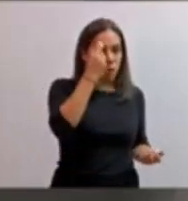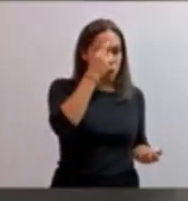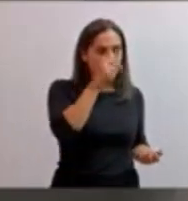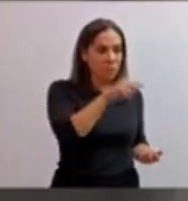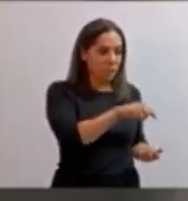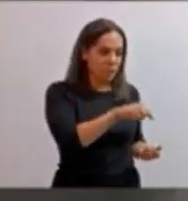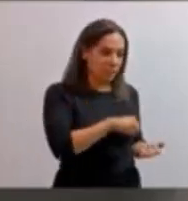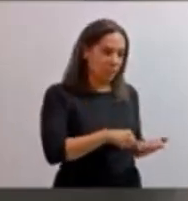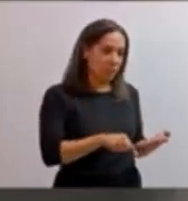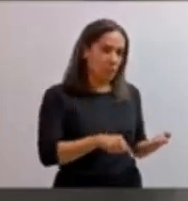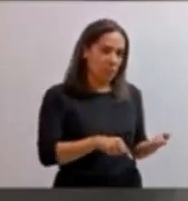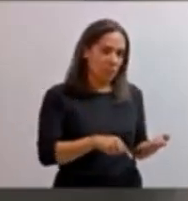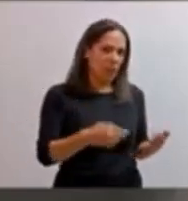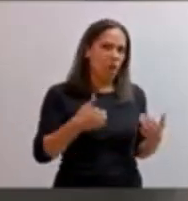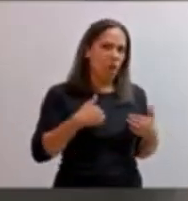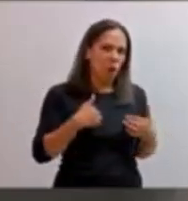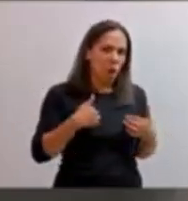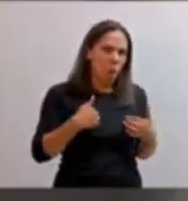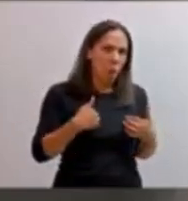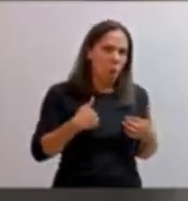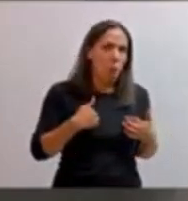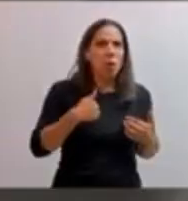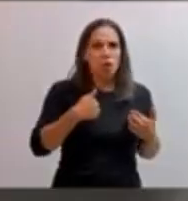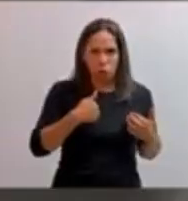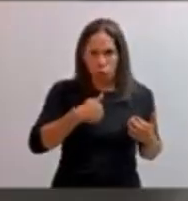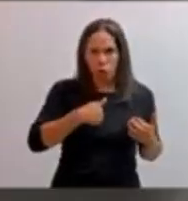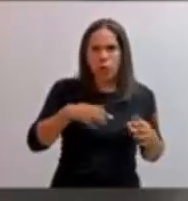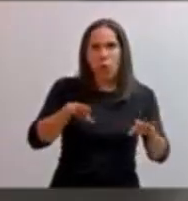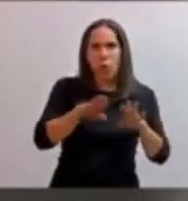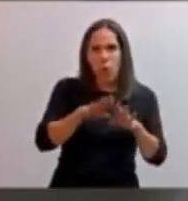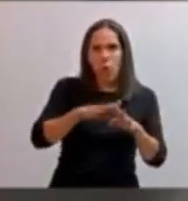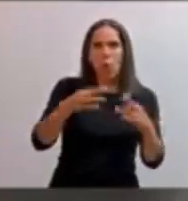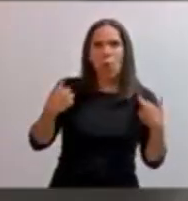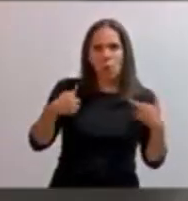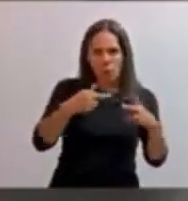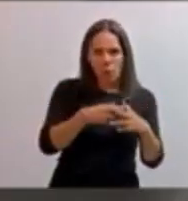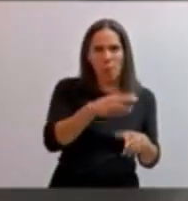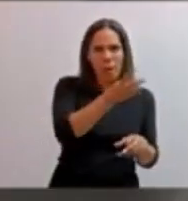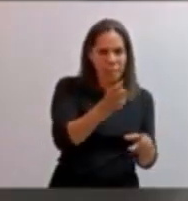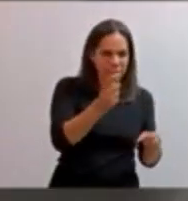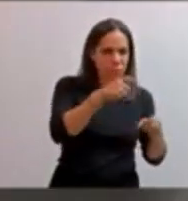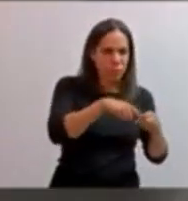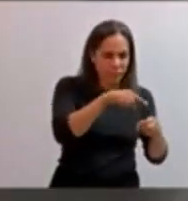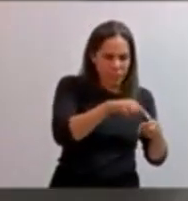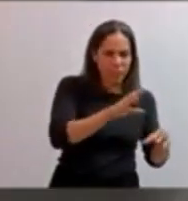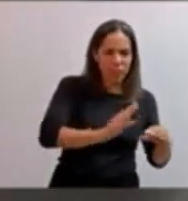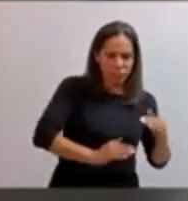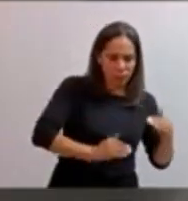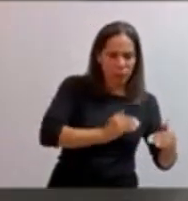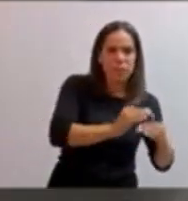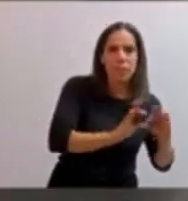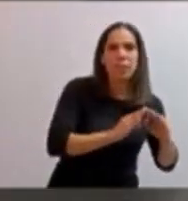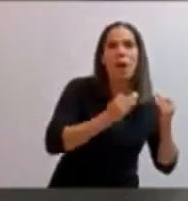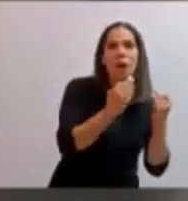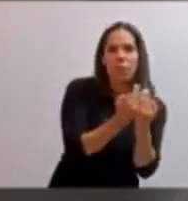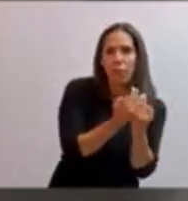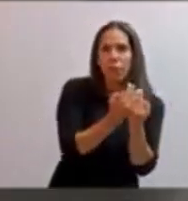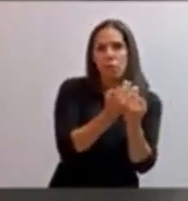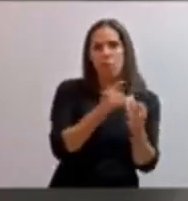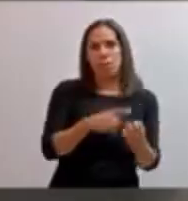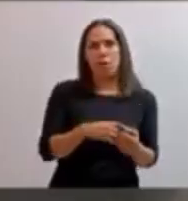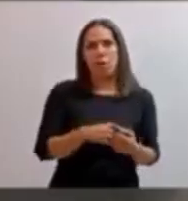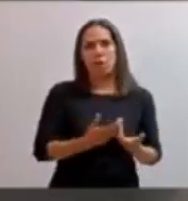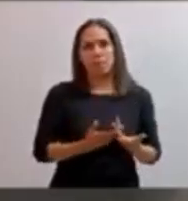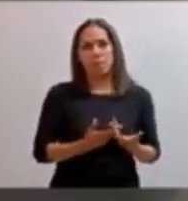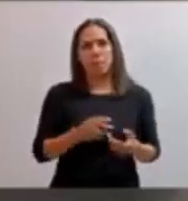práctica regularmente están centrados en los procesos de enseñanza, ¿no? O sea, cómo los maestros están